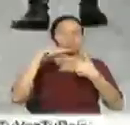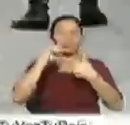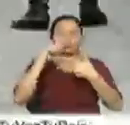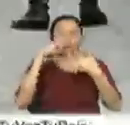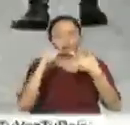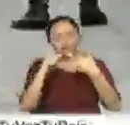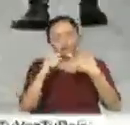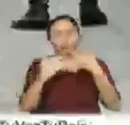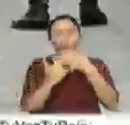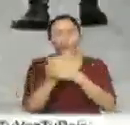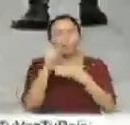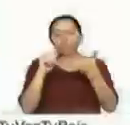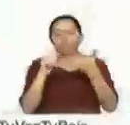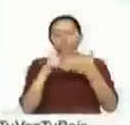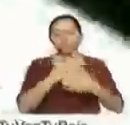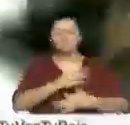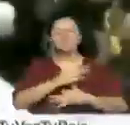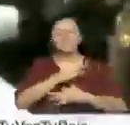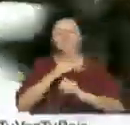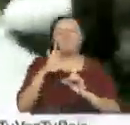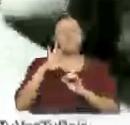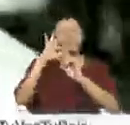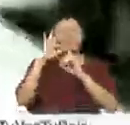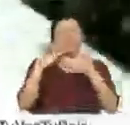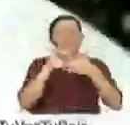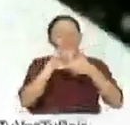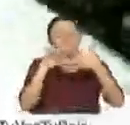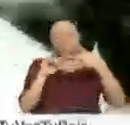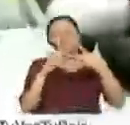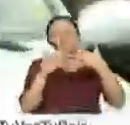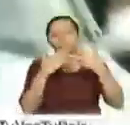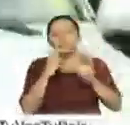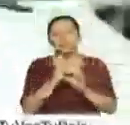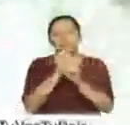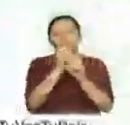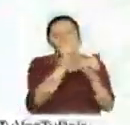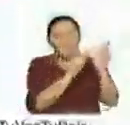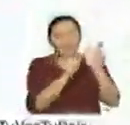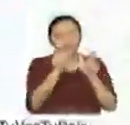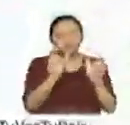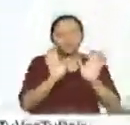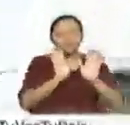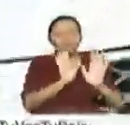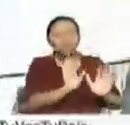un cuerpo civil especializado que asista en materia de seguridad a personas que por la